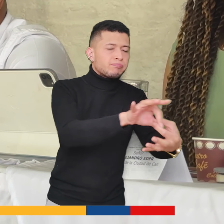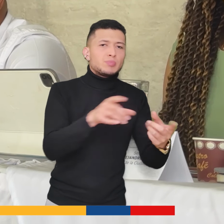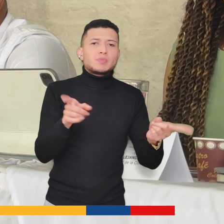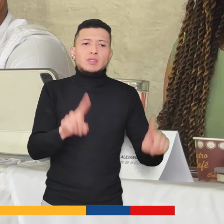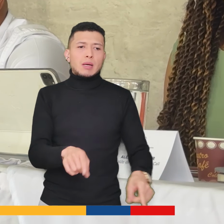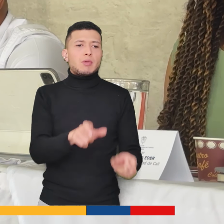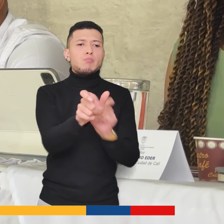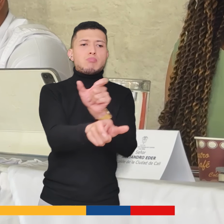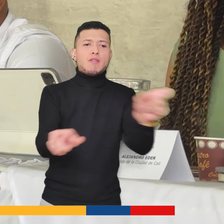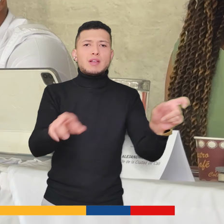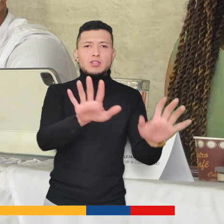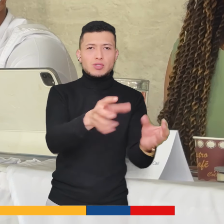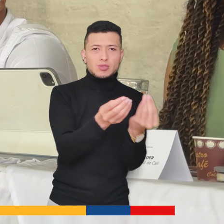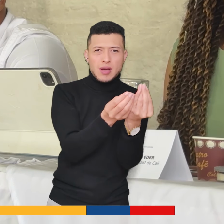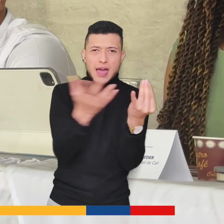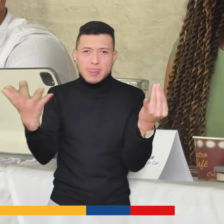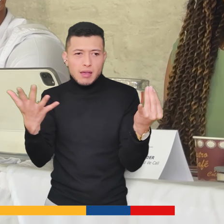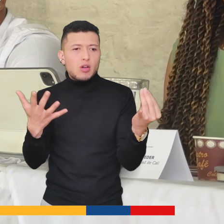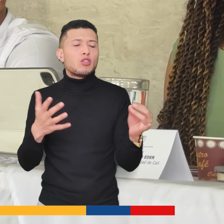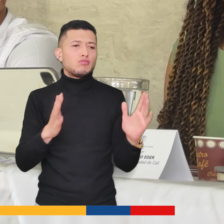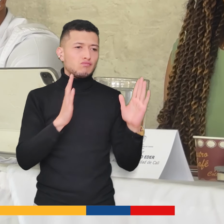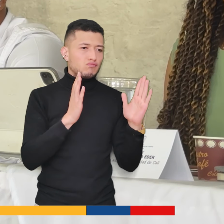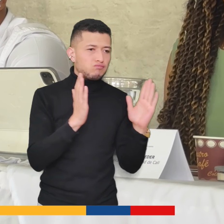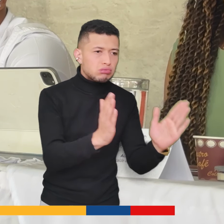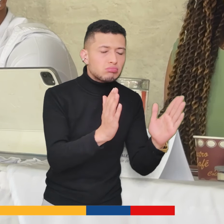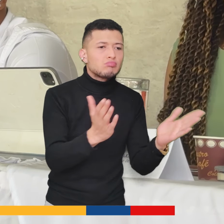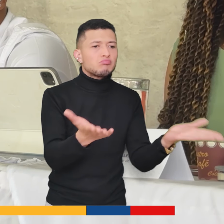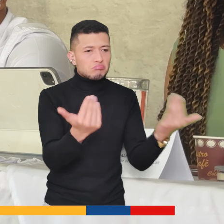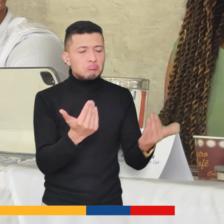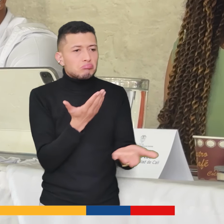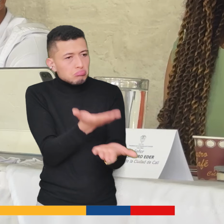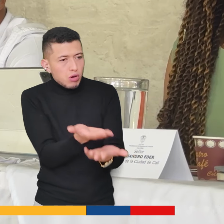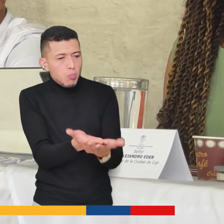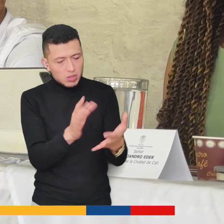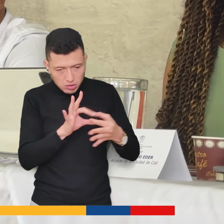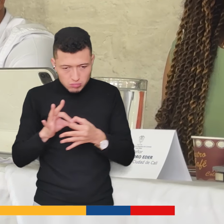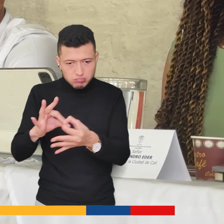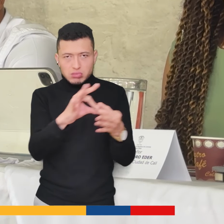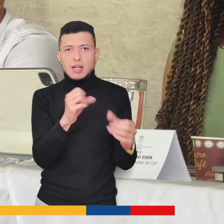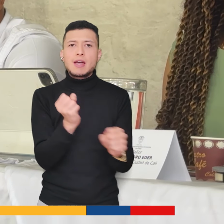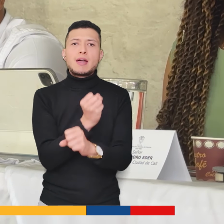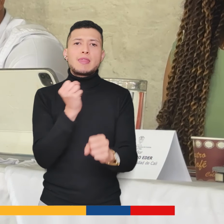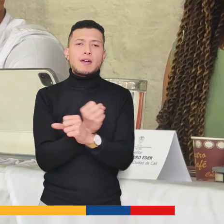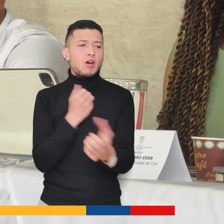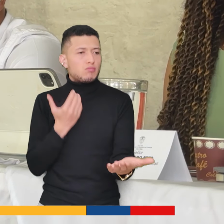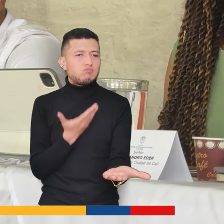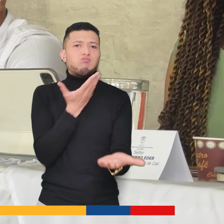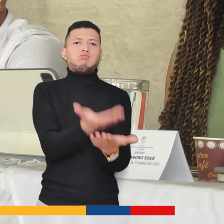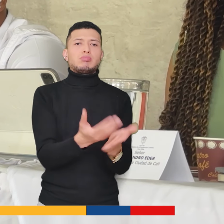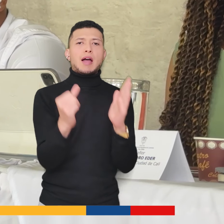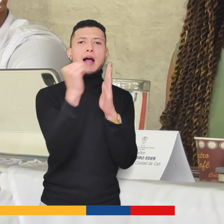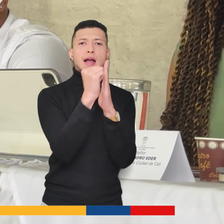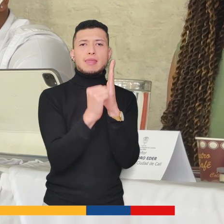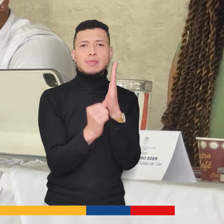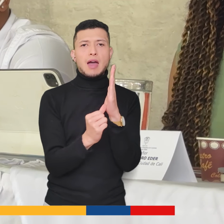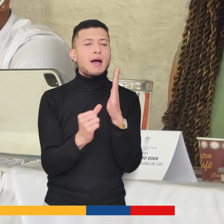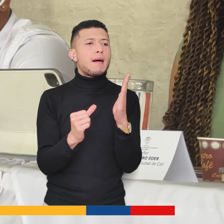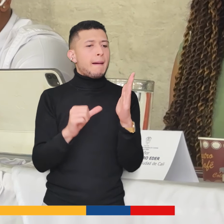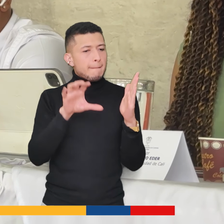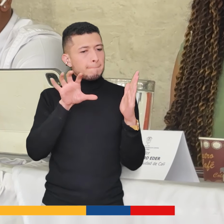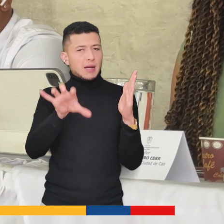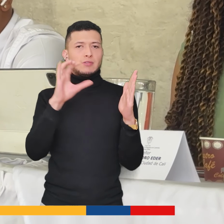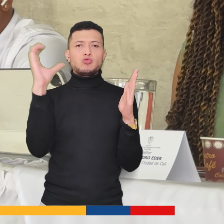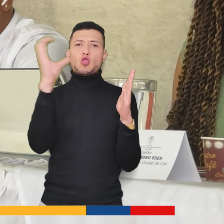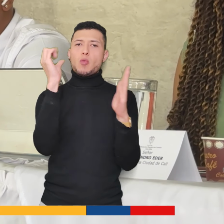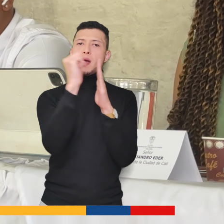a los pueblos étnicos, trabajar juntos en poder plantear una agenda de